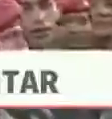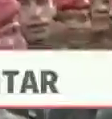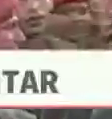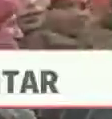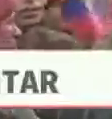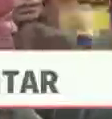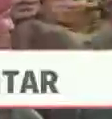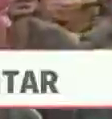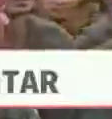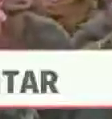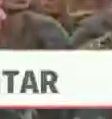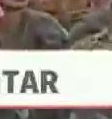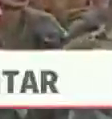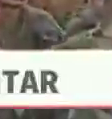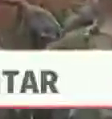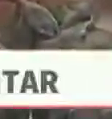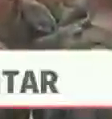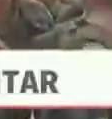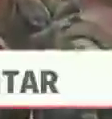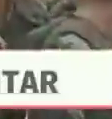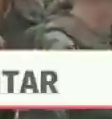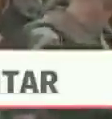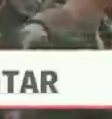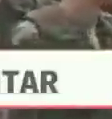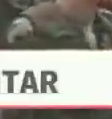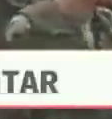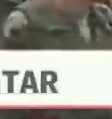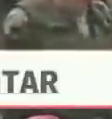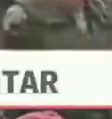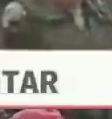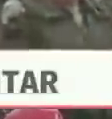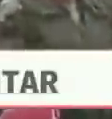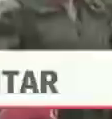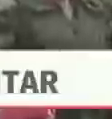¡Pegarse! ¡Carrera mar!